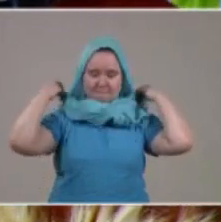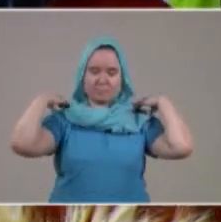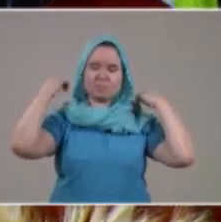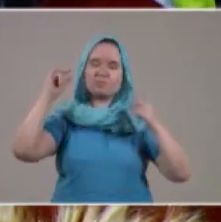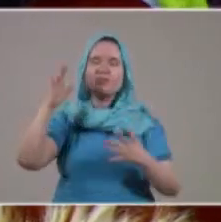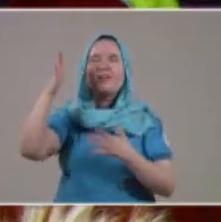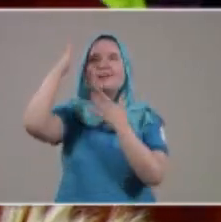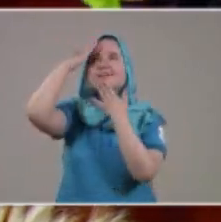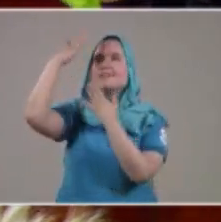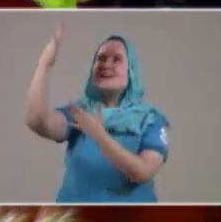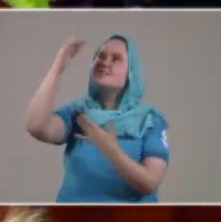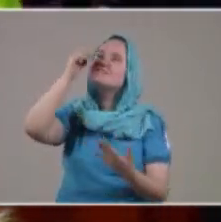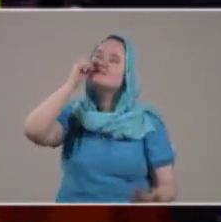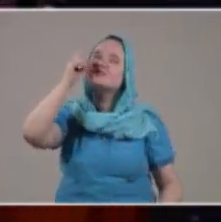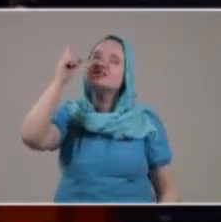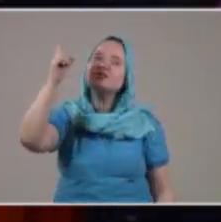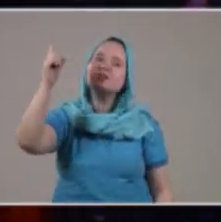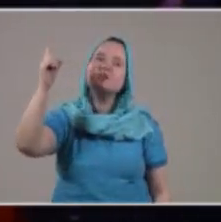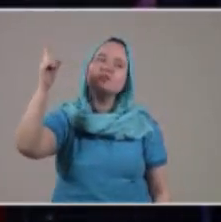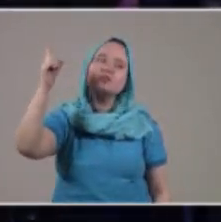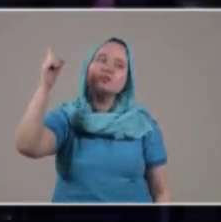Dale gracias al Señor.